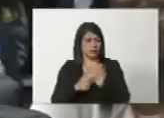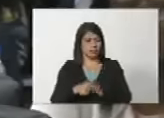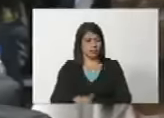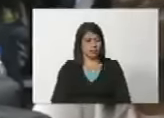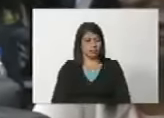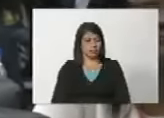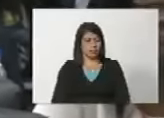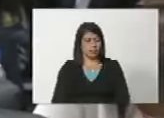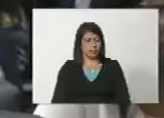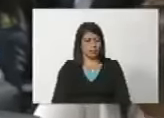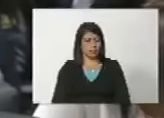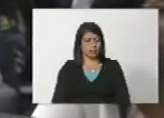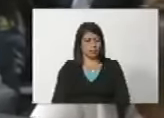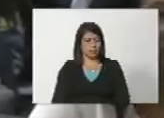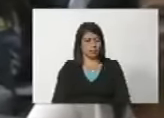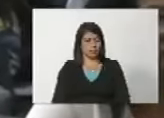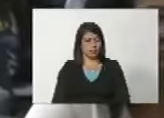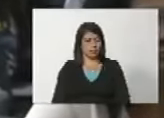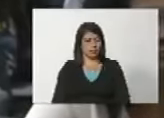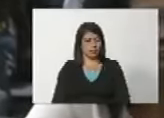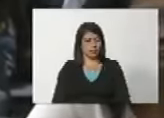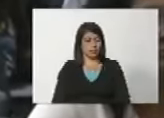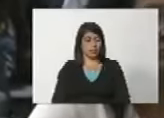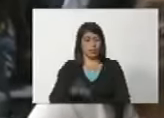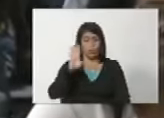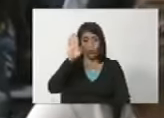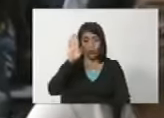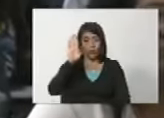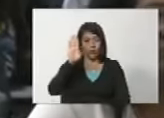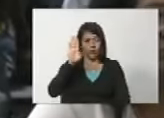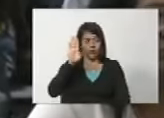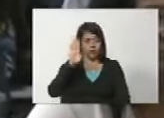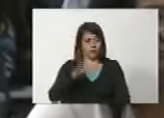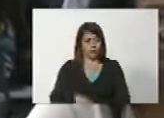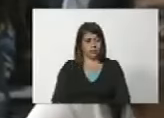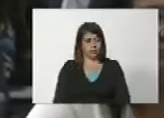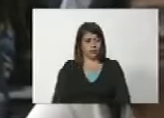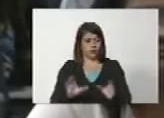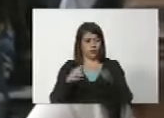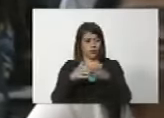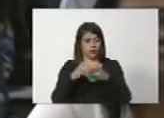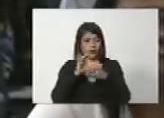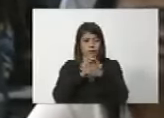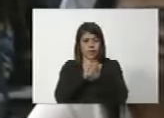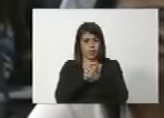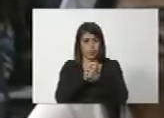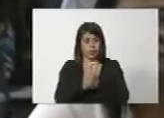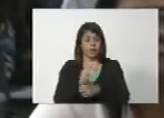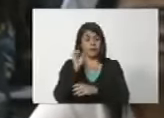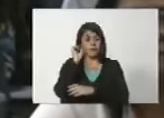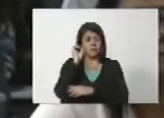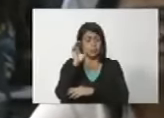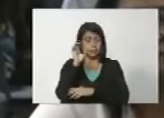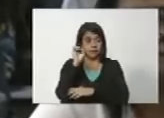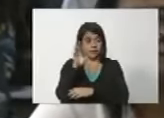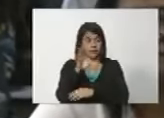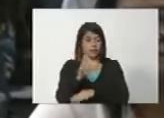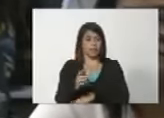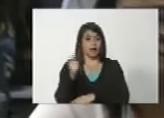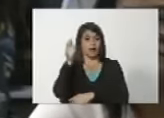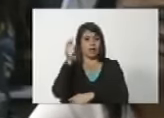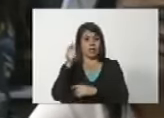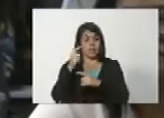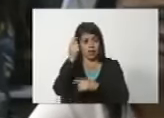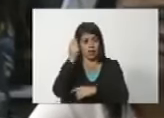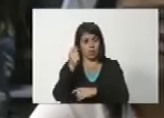pues pone en o juramenta el grupo de amistad parlamentario entre Venezuela y